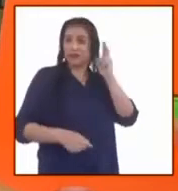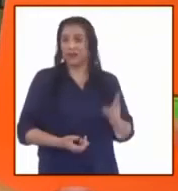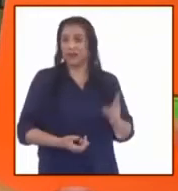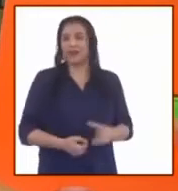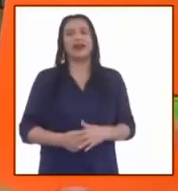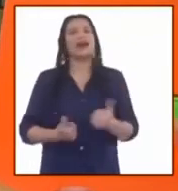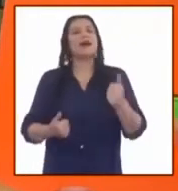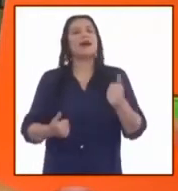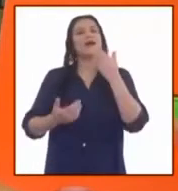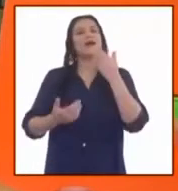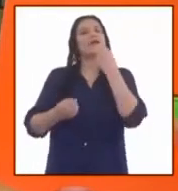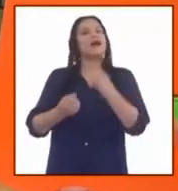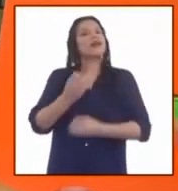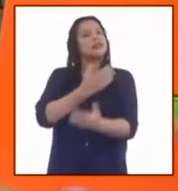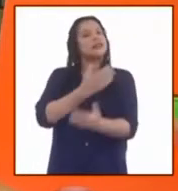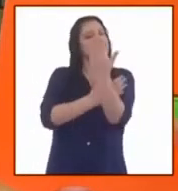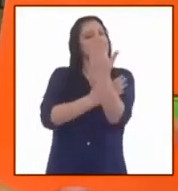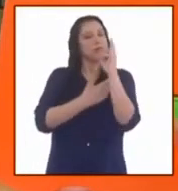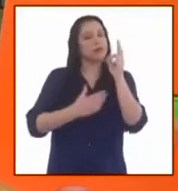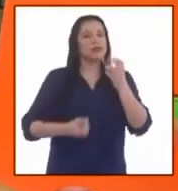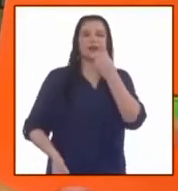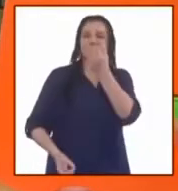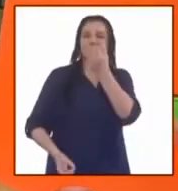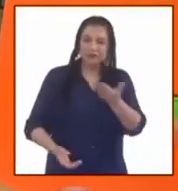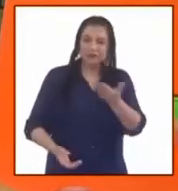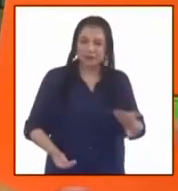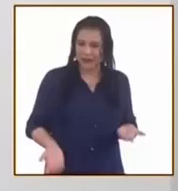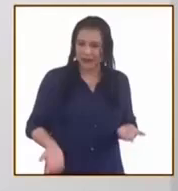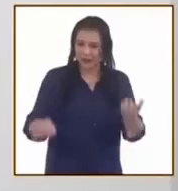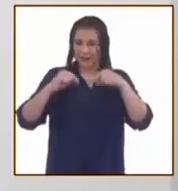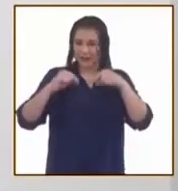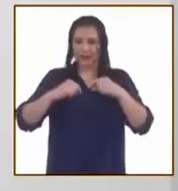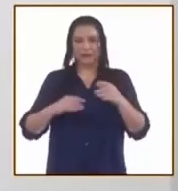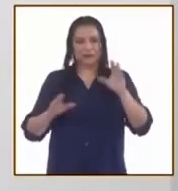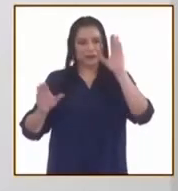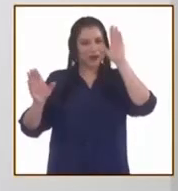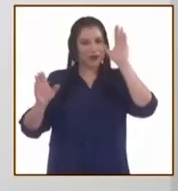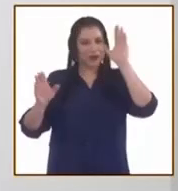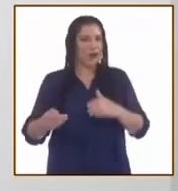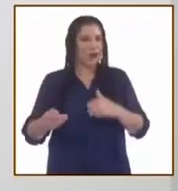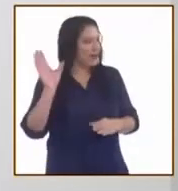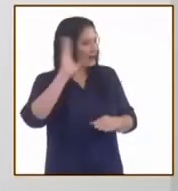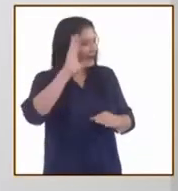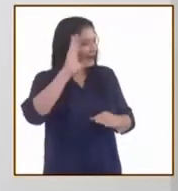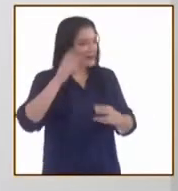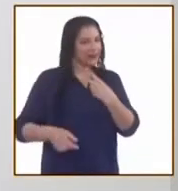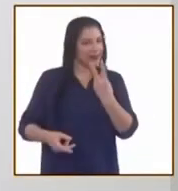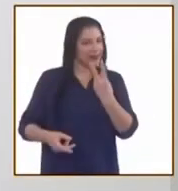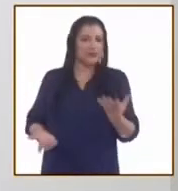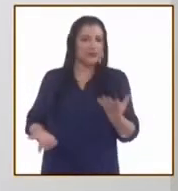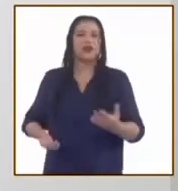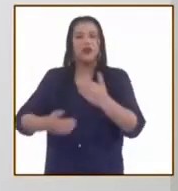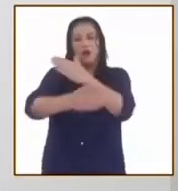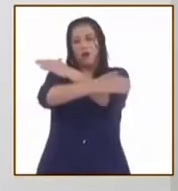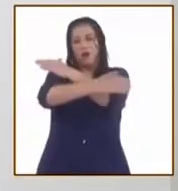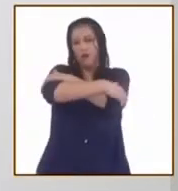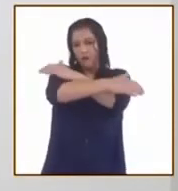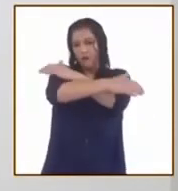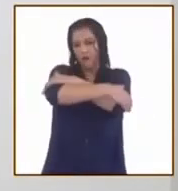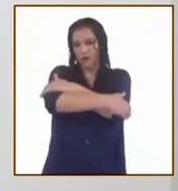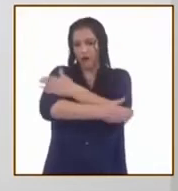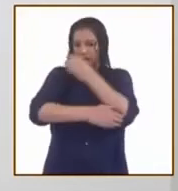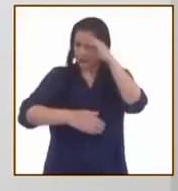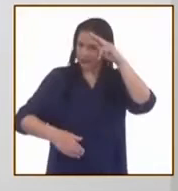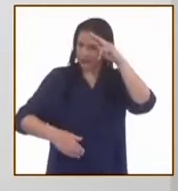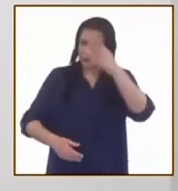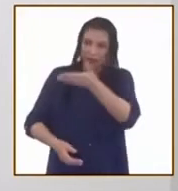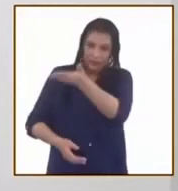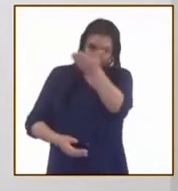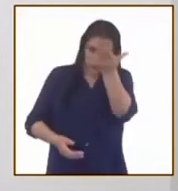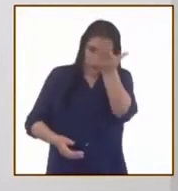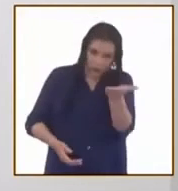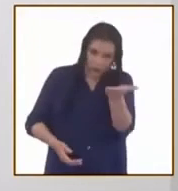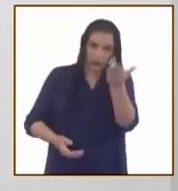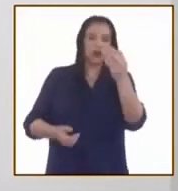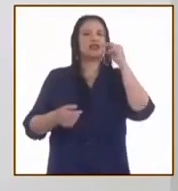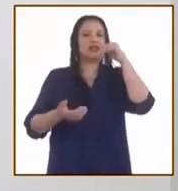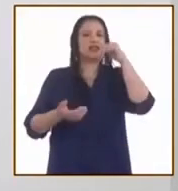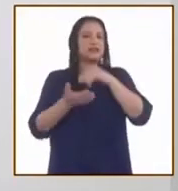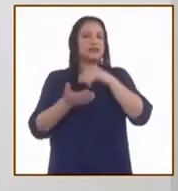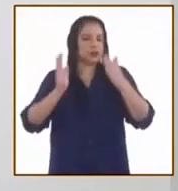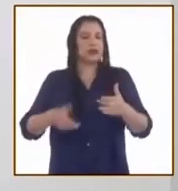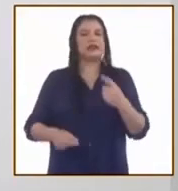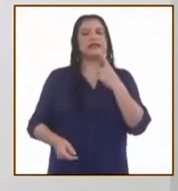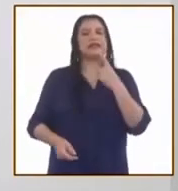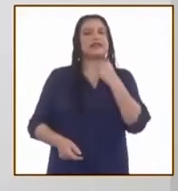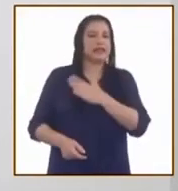días, profesora. Bienvenida, profesora. Hola, Stephanie Junior. Un fuerte saludo a todas y todos los estudiantes de